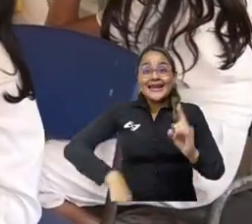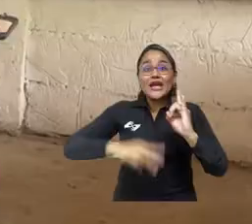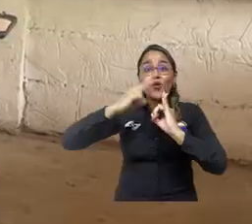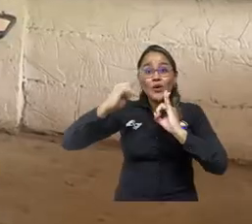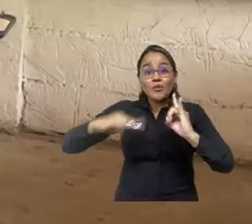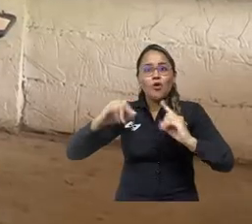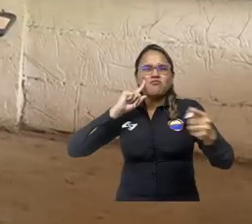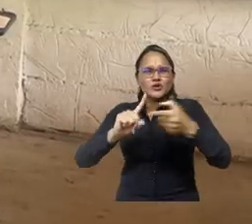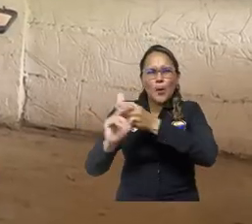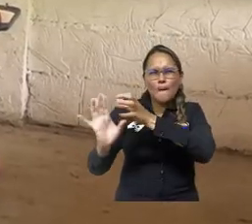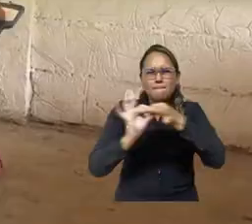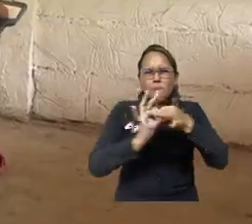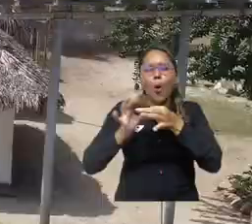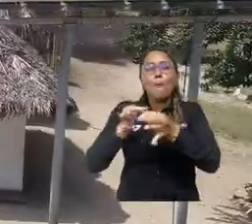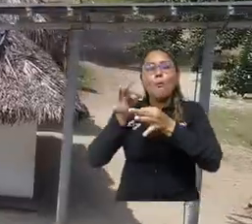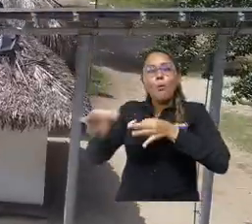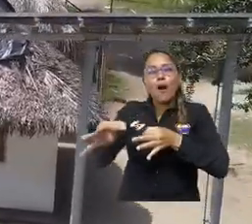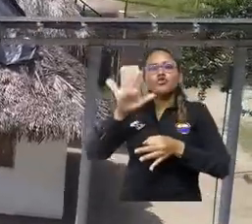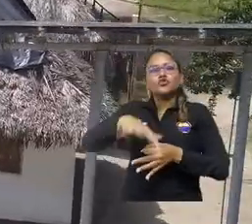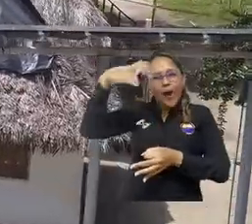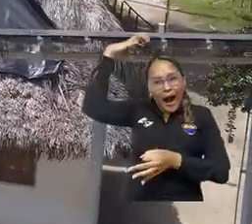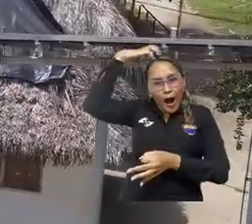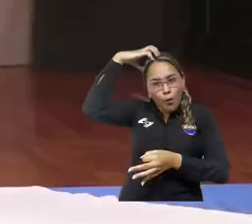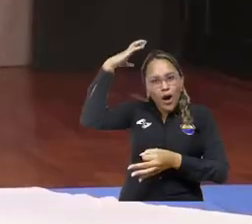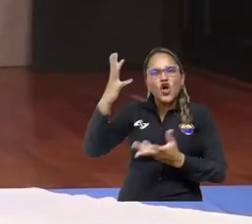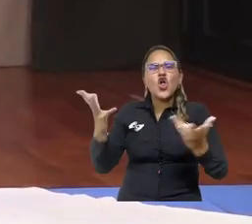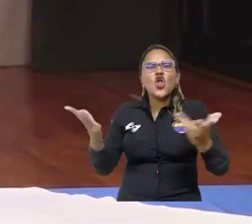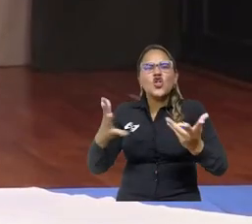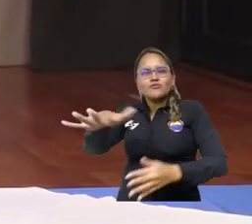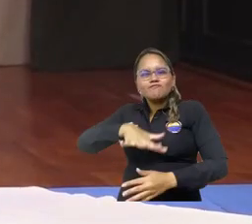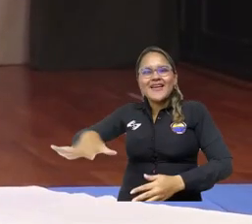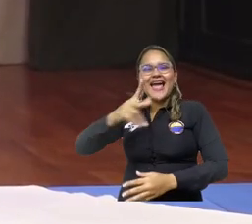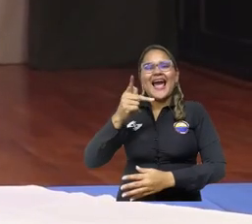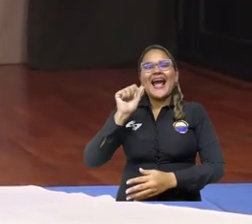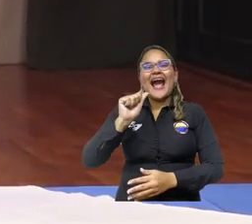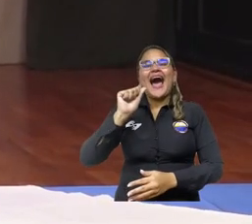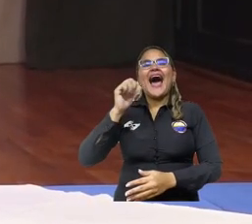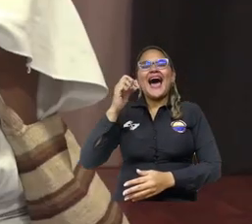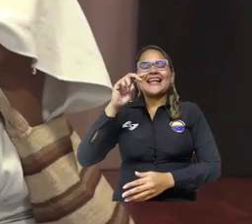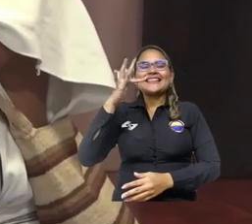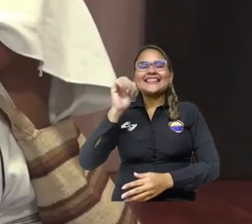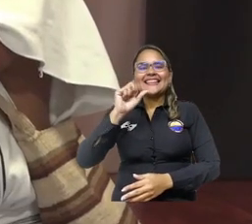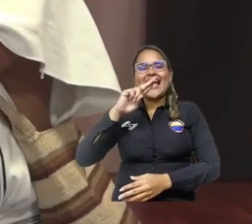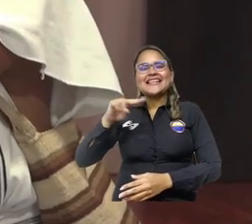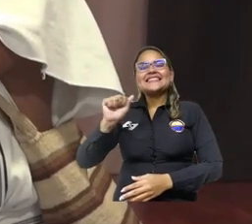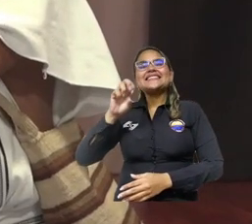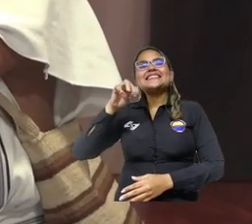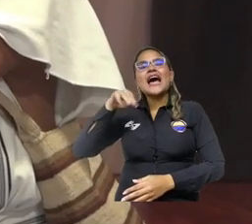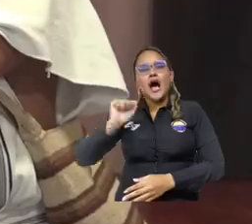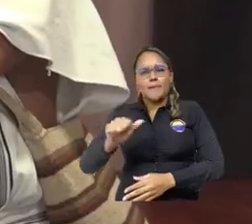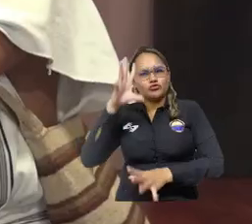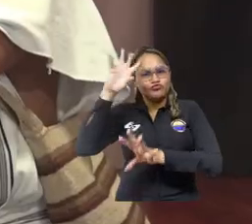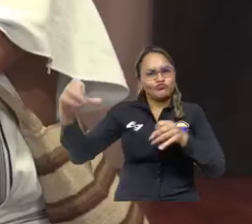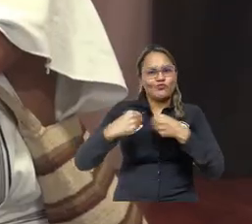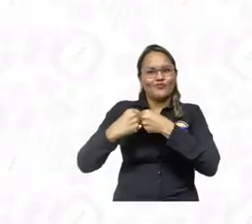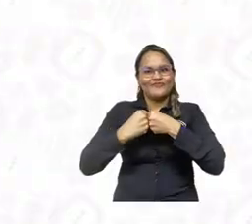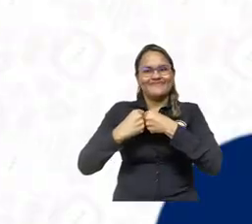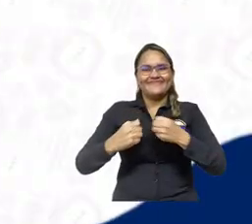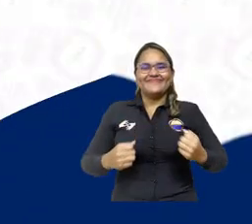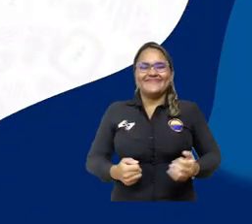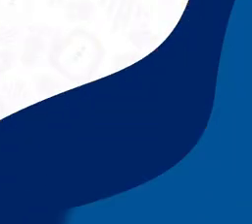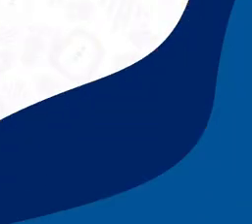del Magdalena se convirtió en nueva aliada del pueblo indígena Arhuaco del Resguardo Catanzama gracias a la firma de 2